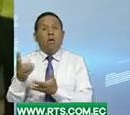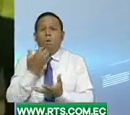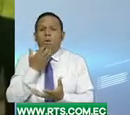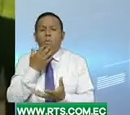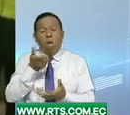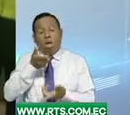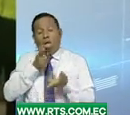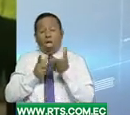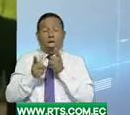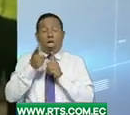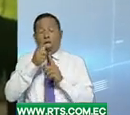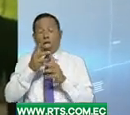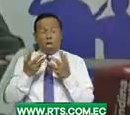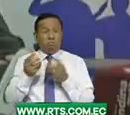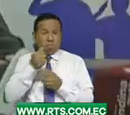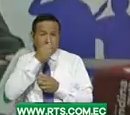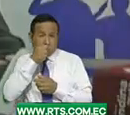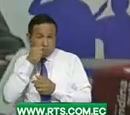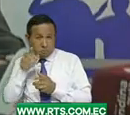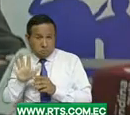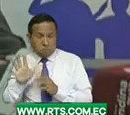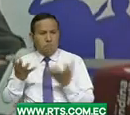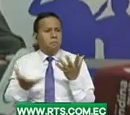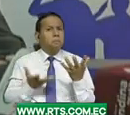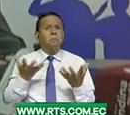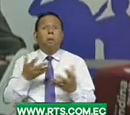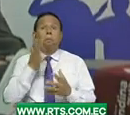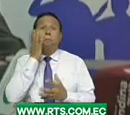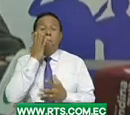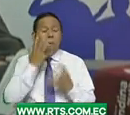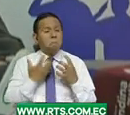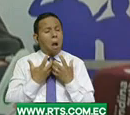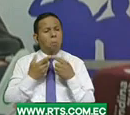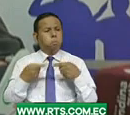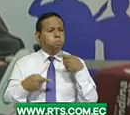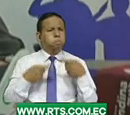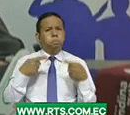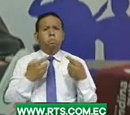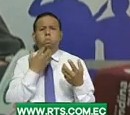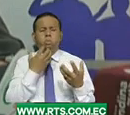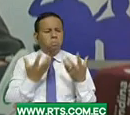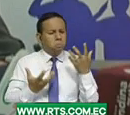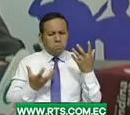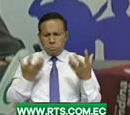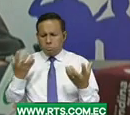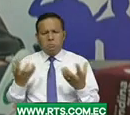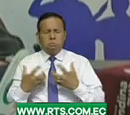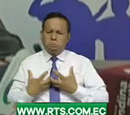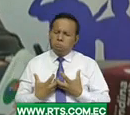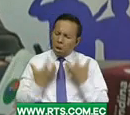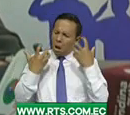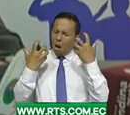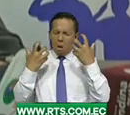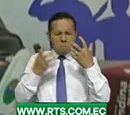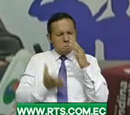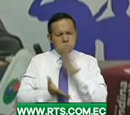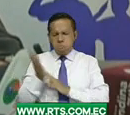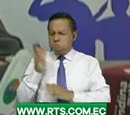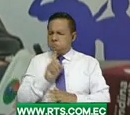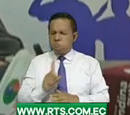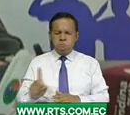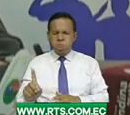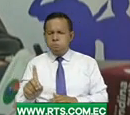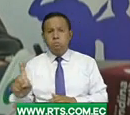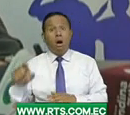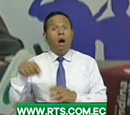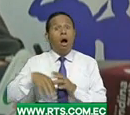y alguna droga. Esta persona, al no obtener el pedido, había salido eufórico del domicilio y en la parte